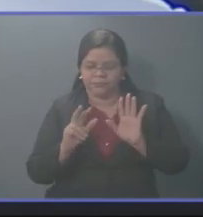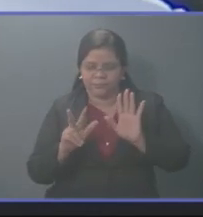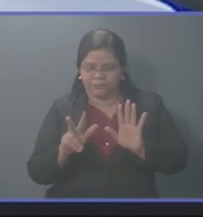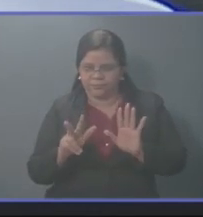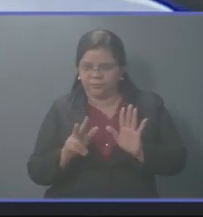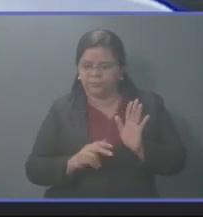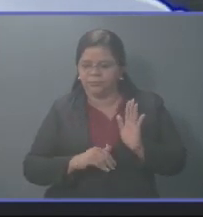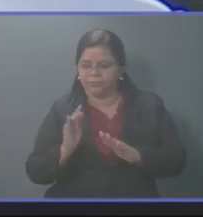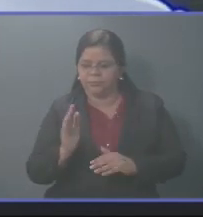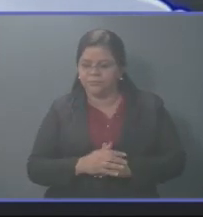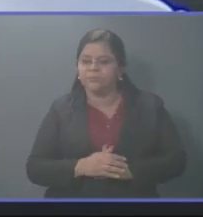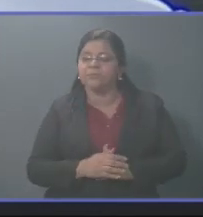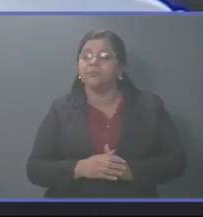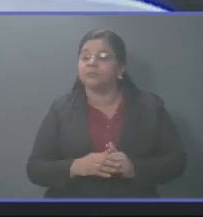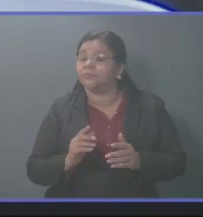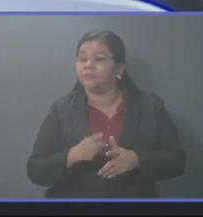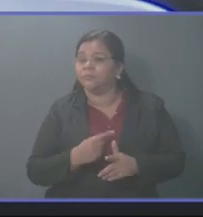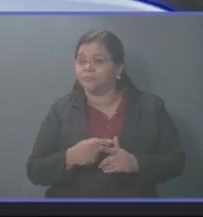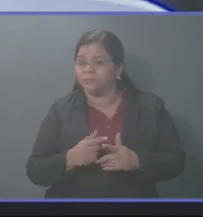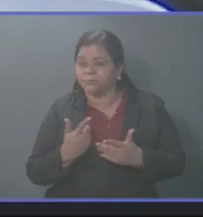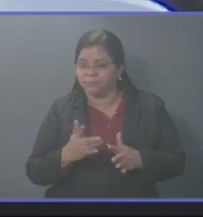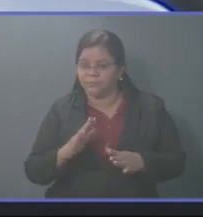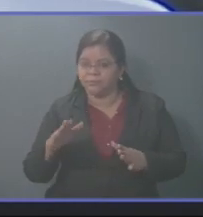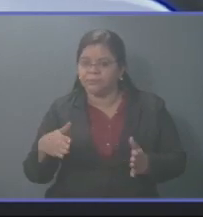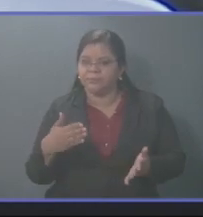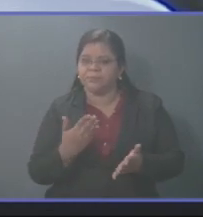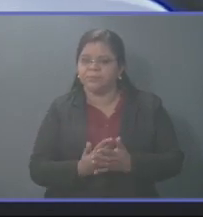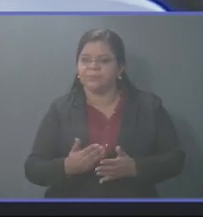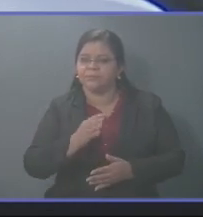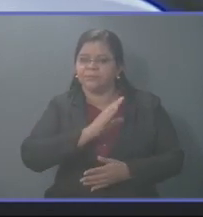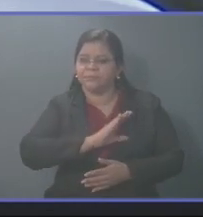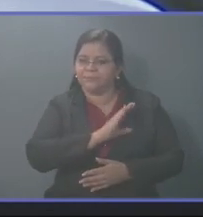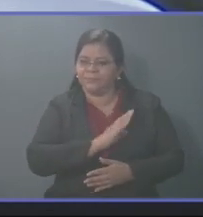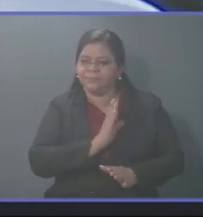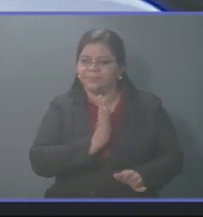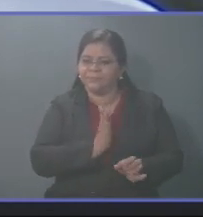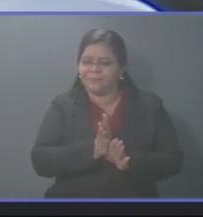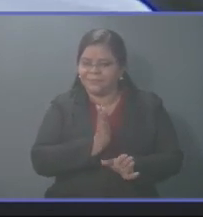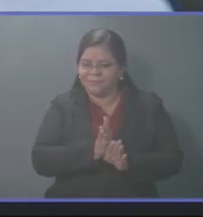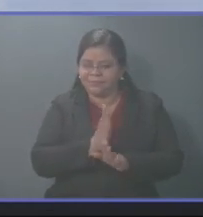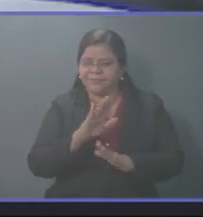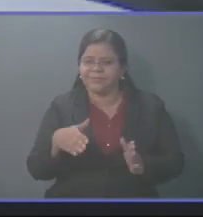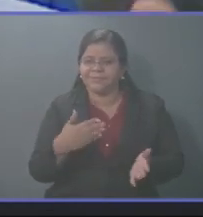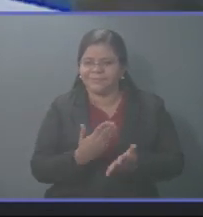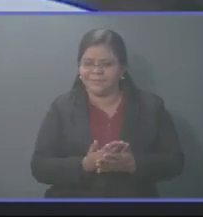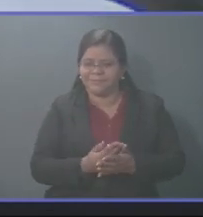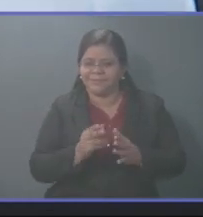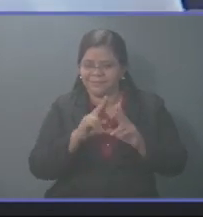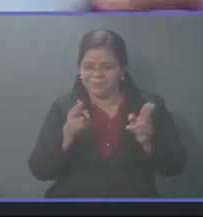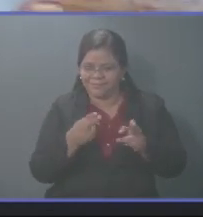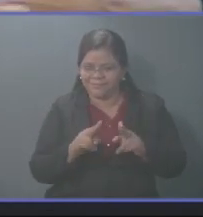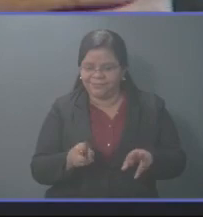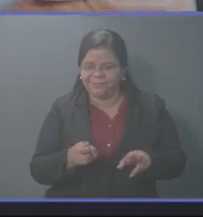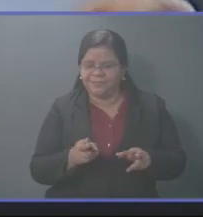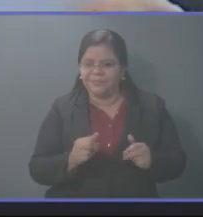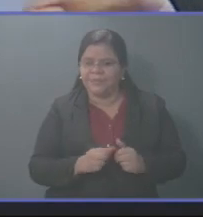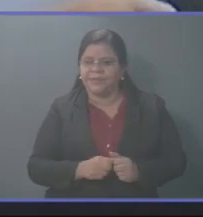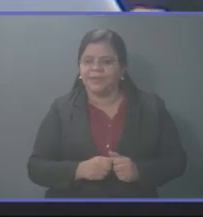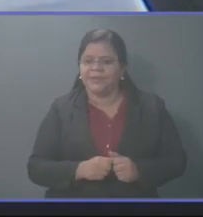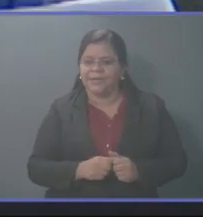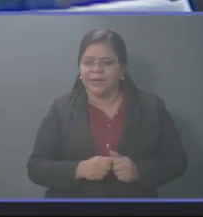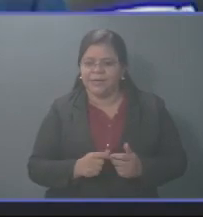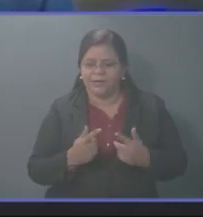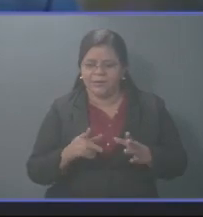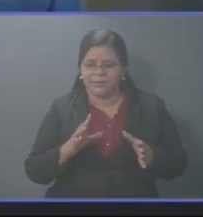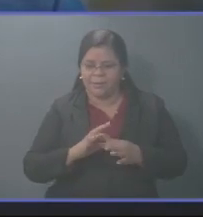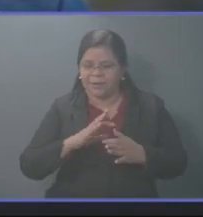Se constituirán ligas profesionales donde existan competencias de carácter profesional realizadas por las federaciones deportivas. Las